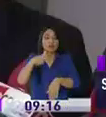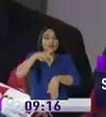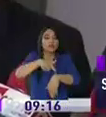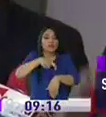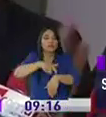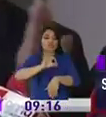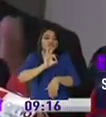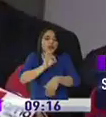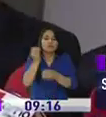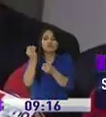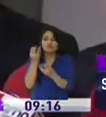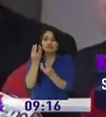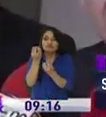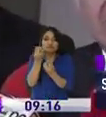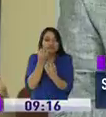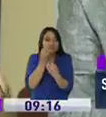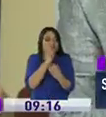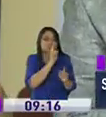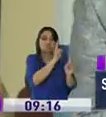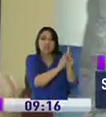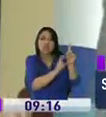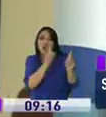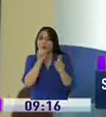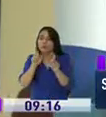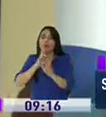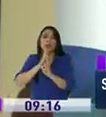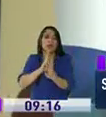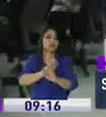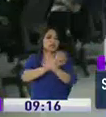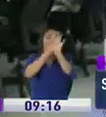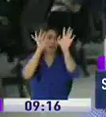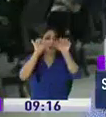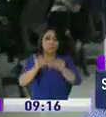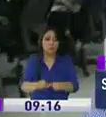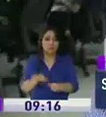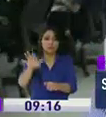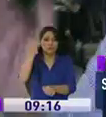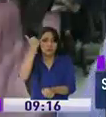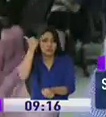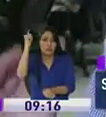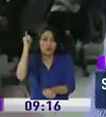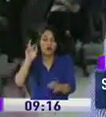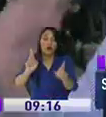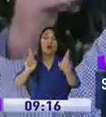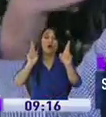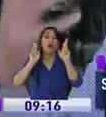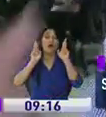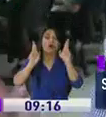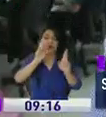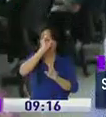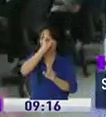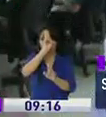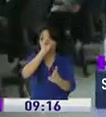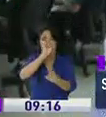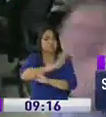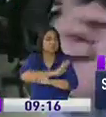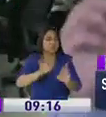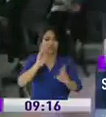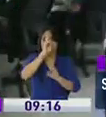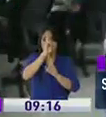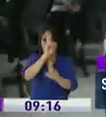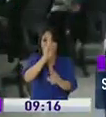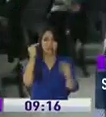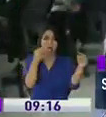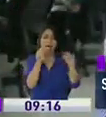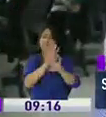suficiente para darle a sus posibles electores respuestas claras. Dando sus ideas, ojalá en el marco del mayor respeto posible, porque eso es clave